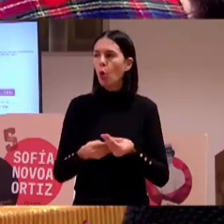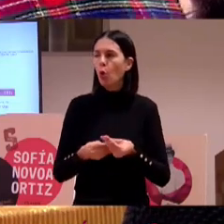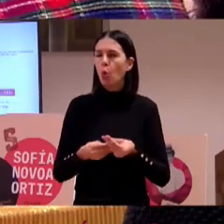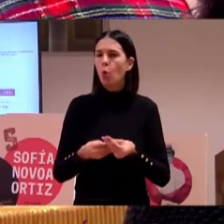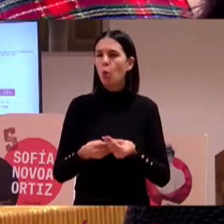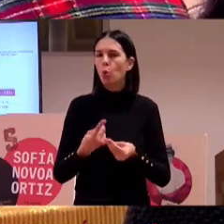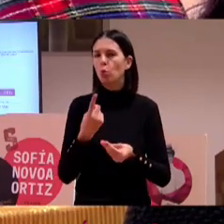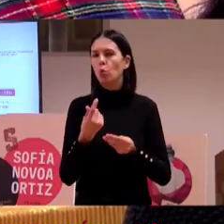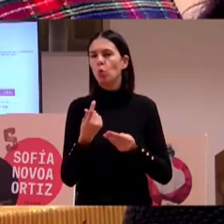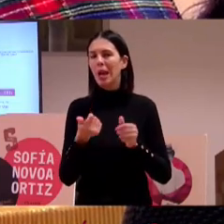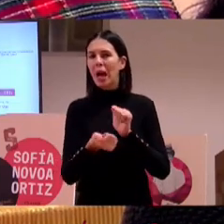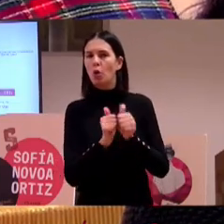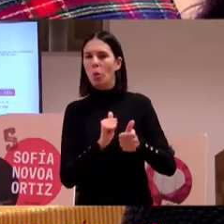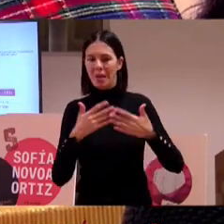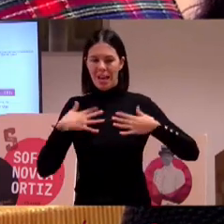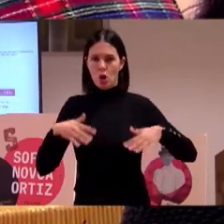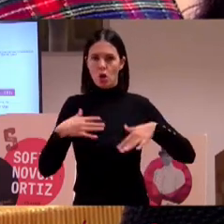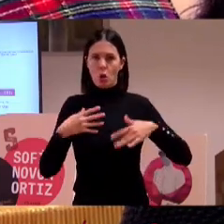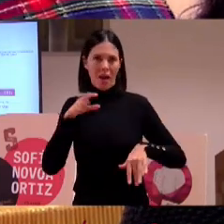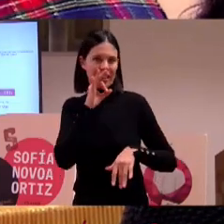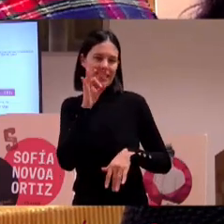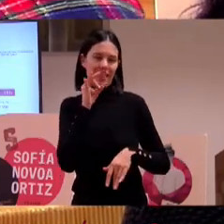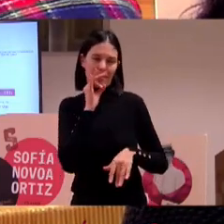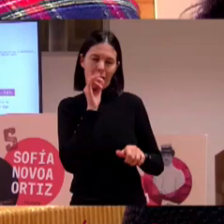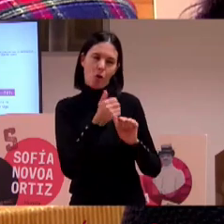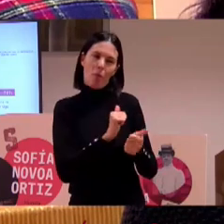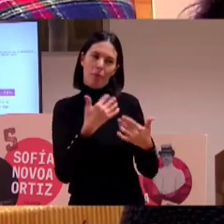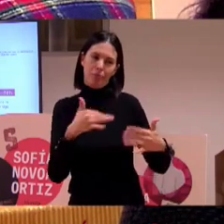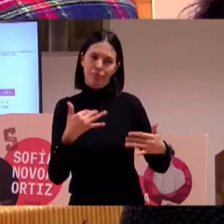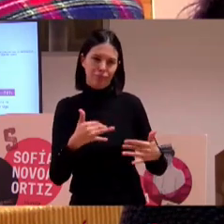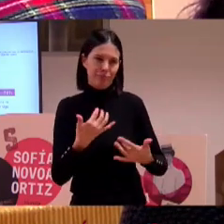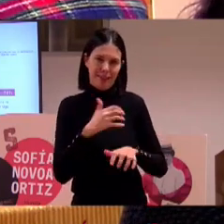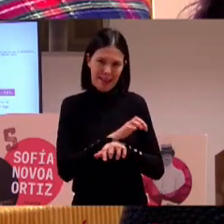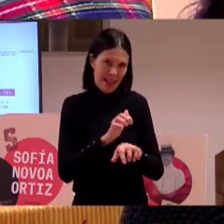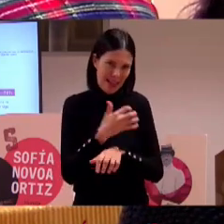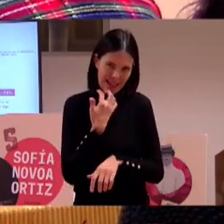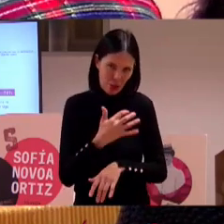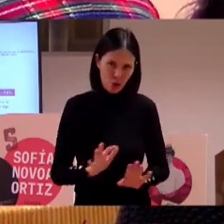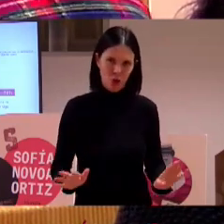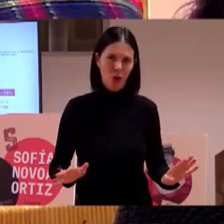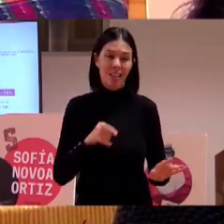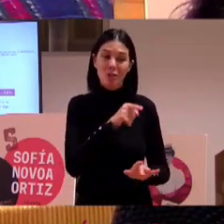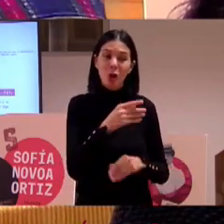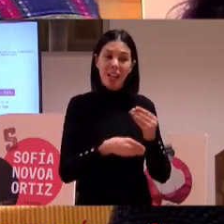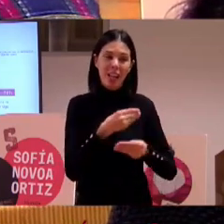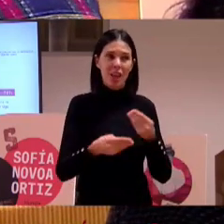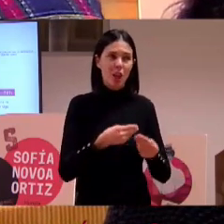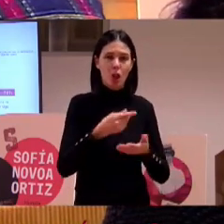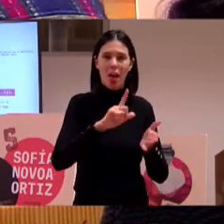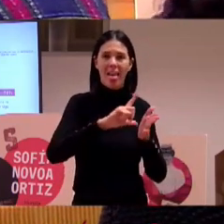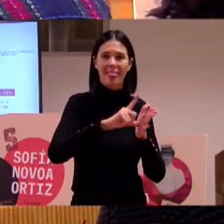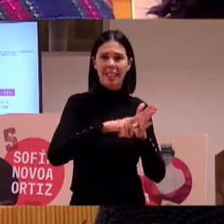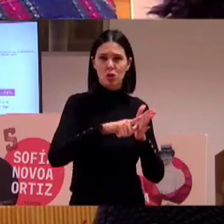una imitación del traje gallego que te pones de risa, y fue cuando grabó los Las discos, canciones, que los grabó sí. en